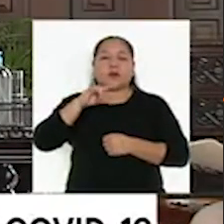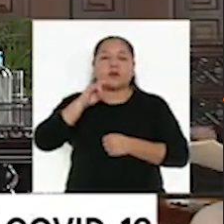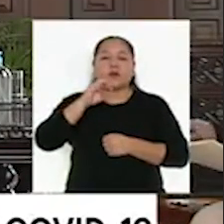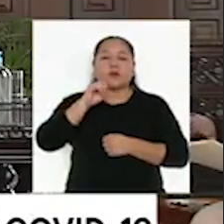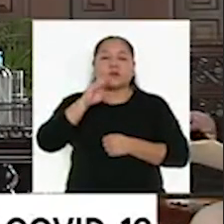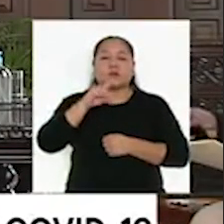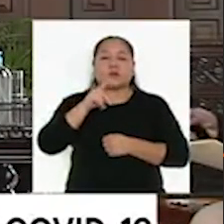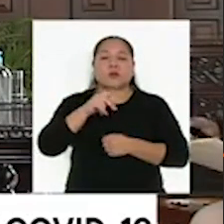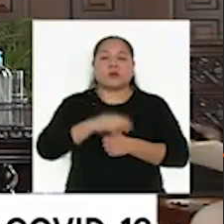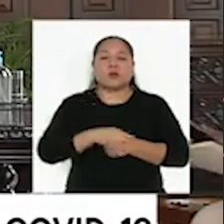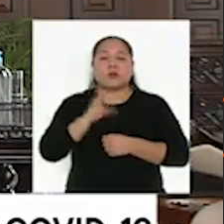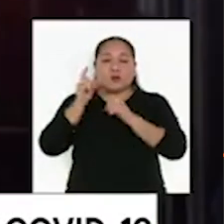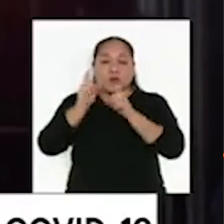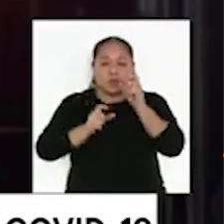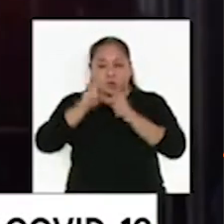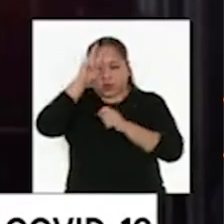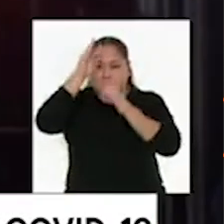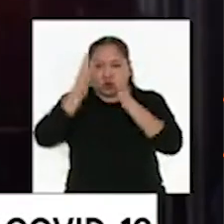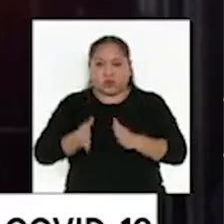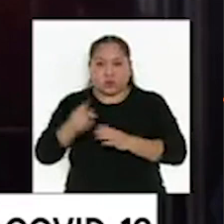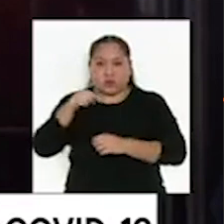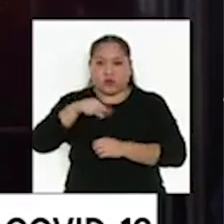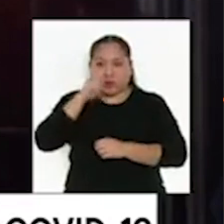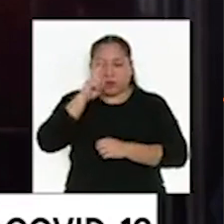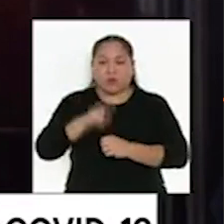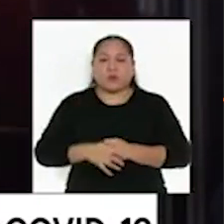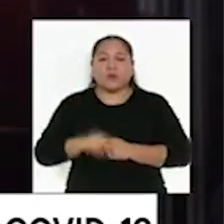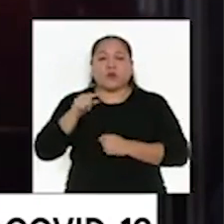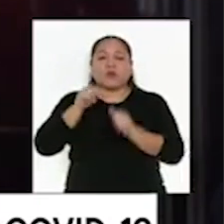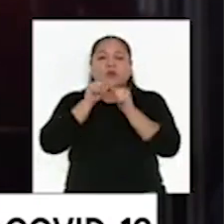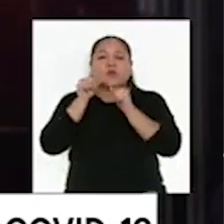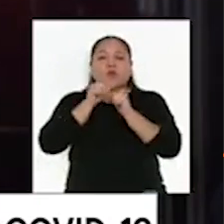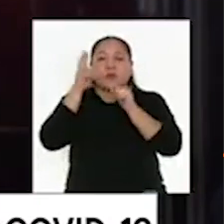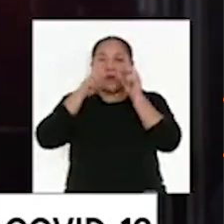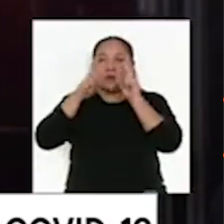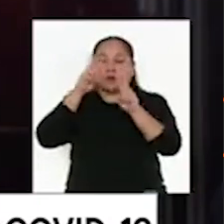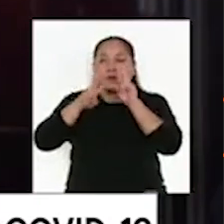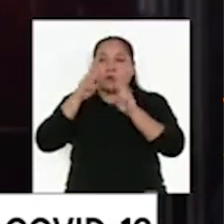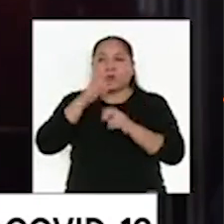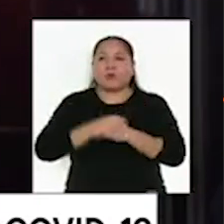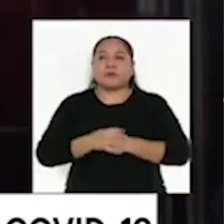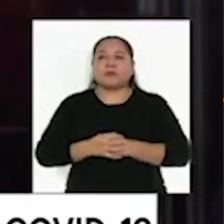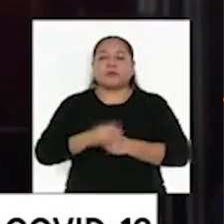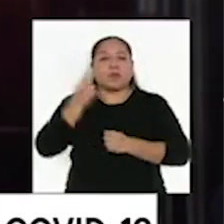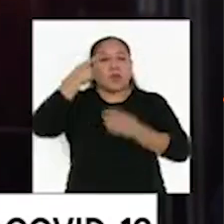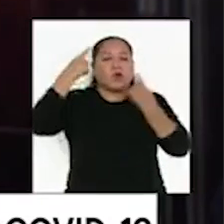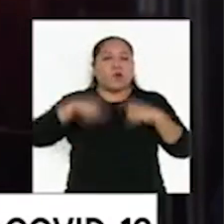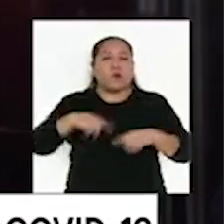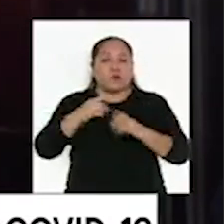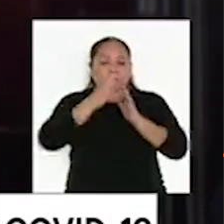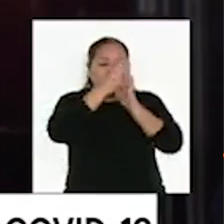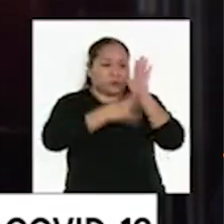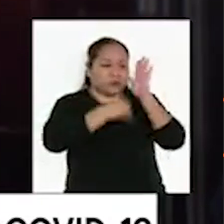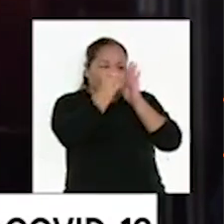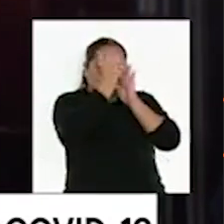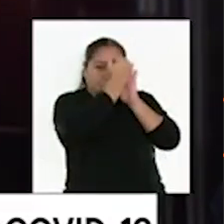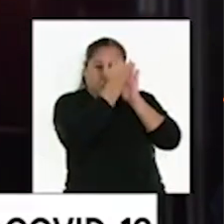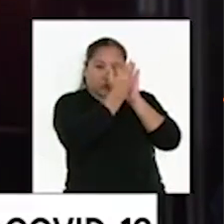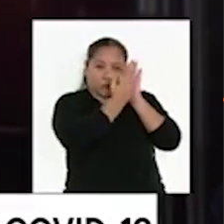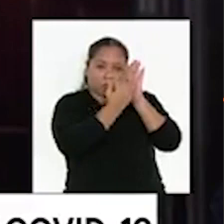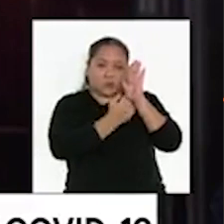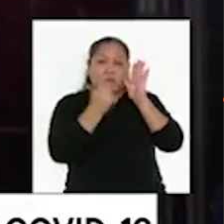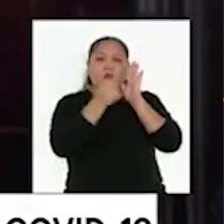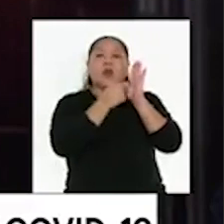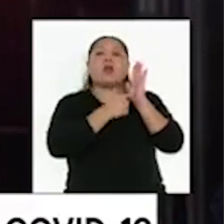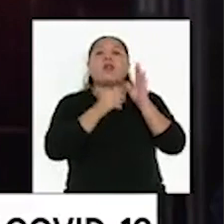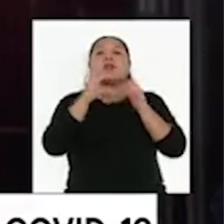a causa de esta enfermedad. Con esta cifra se puede apreciar que, de acuerdo a la aplicación de los criterios, los